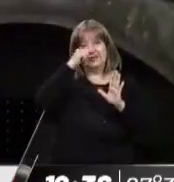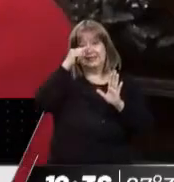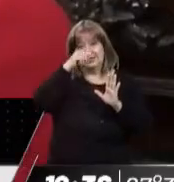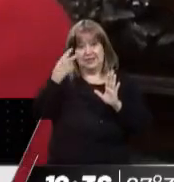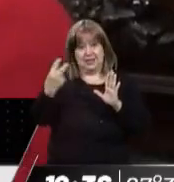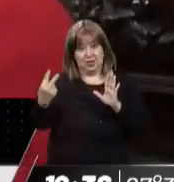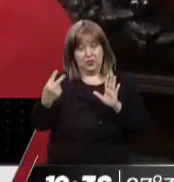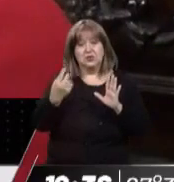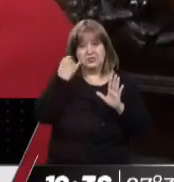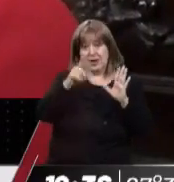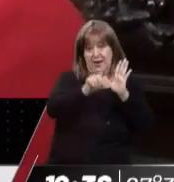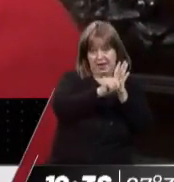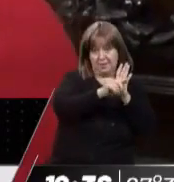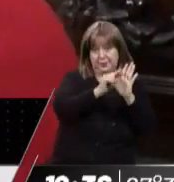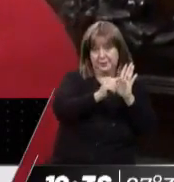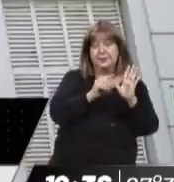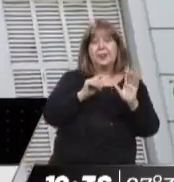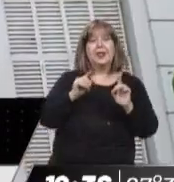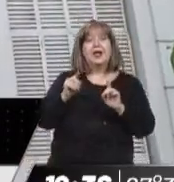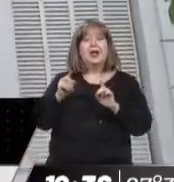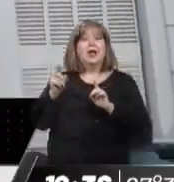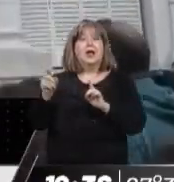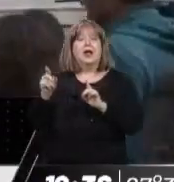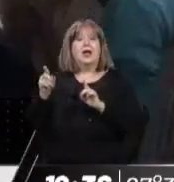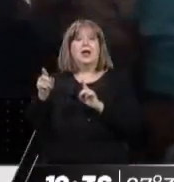un proyecto propiamente de ella y de